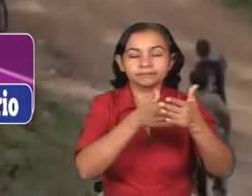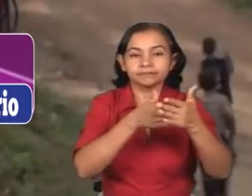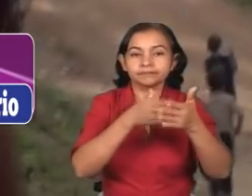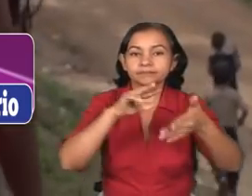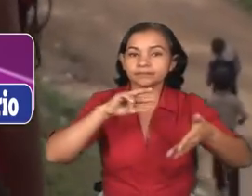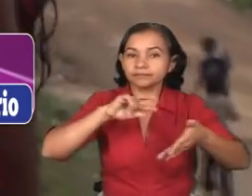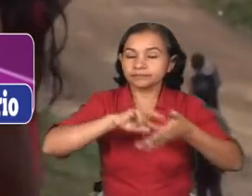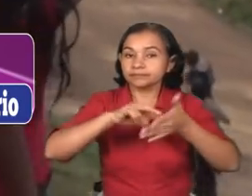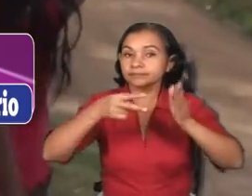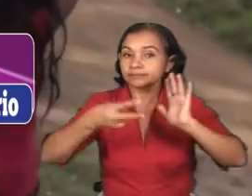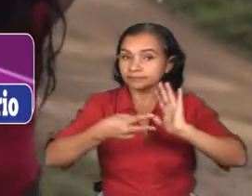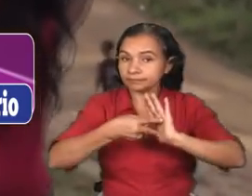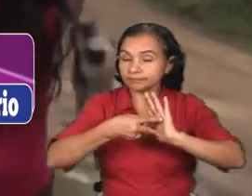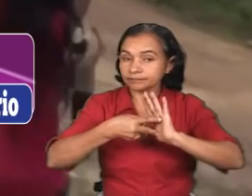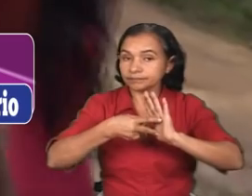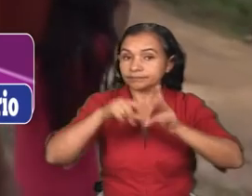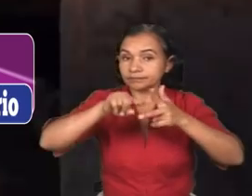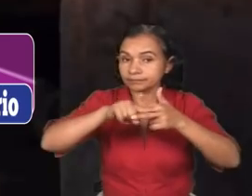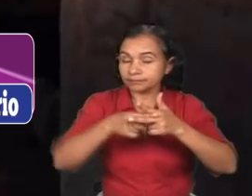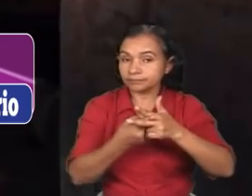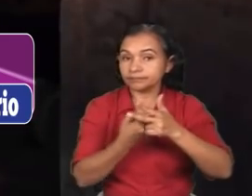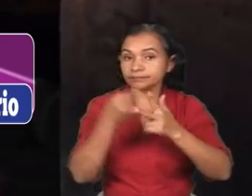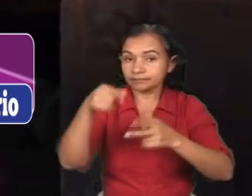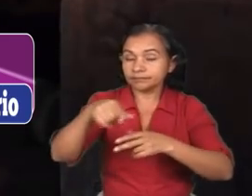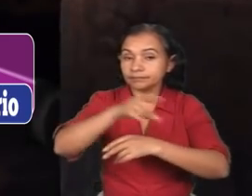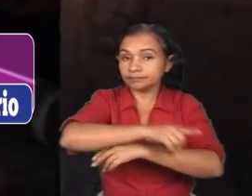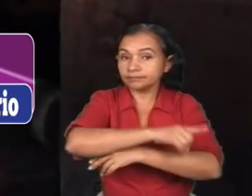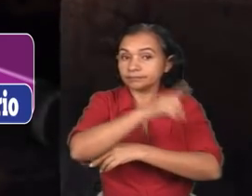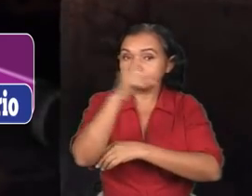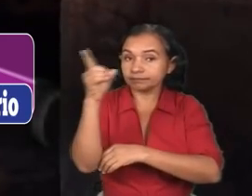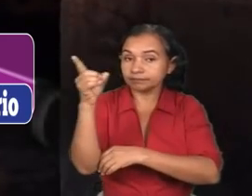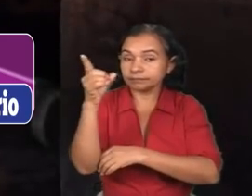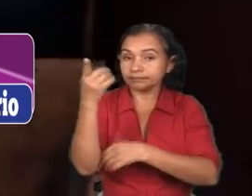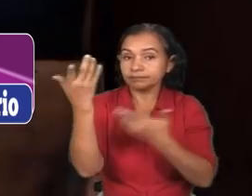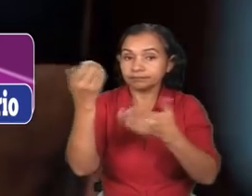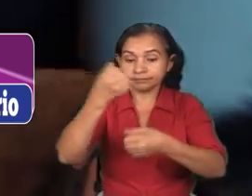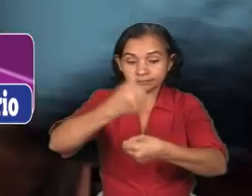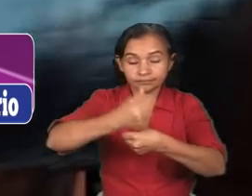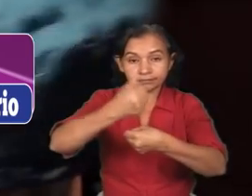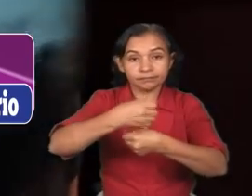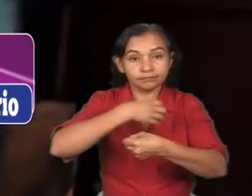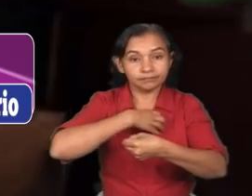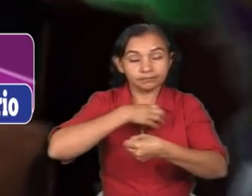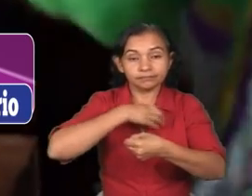será a partir de ese momento una tarea que